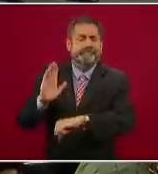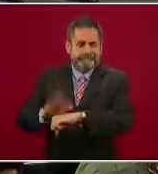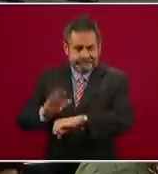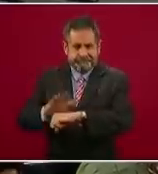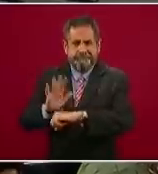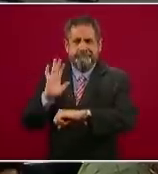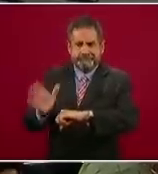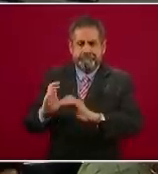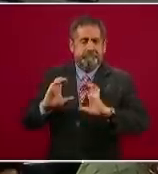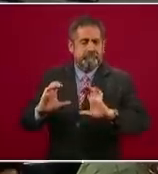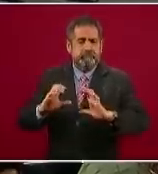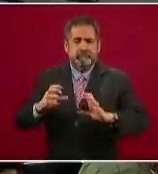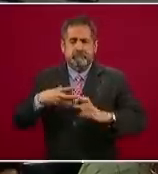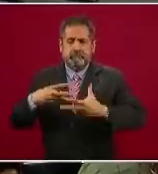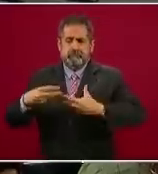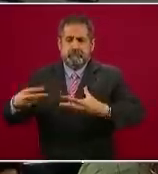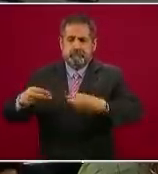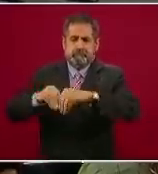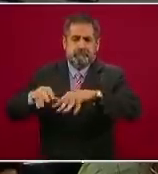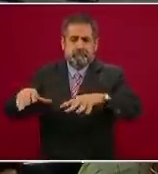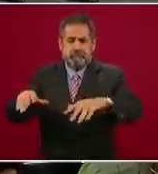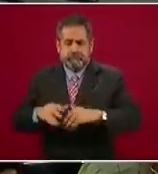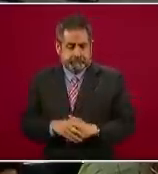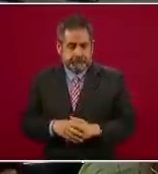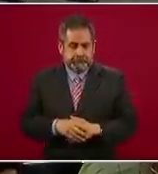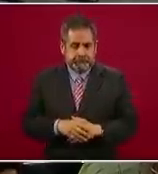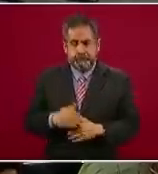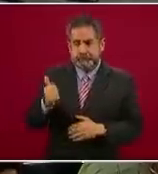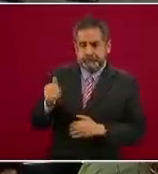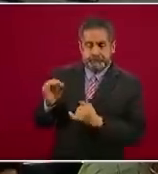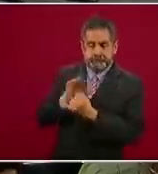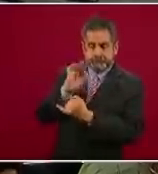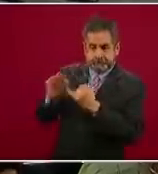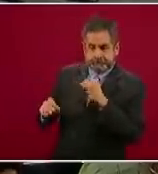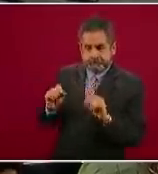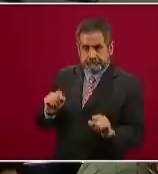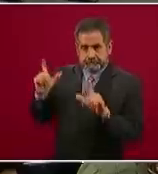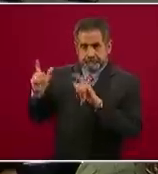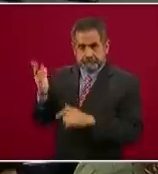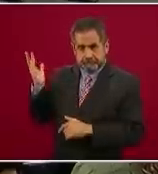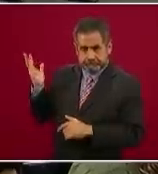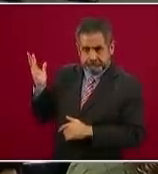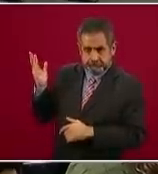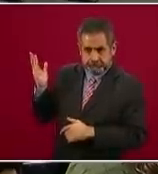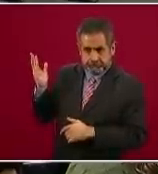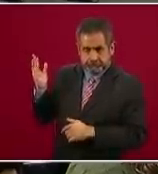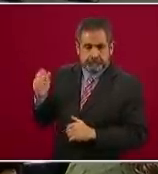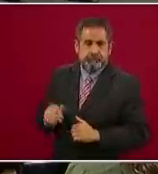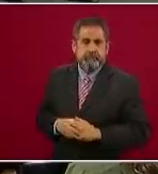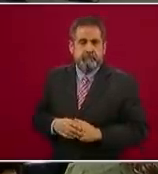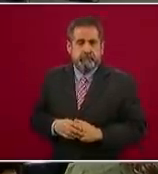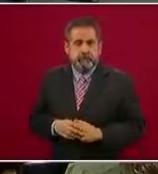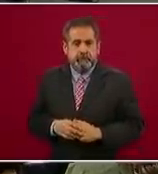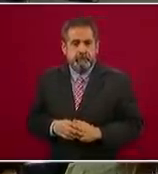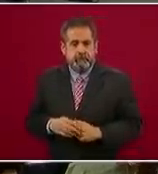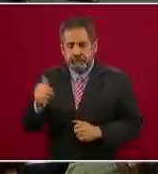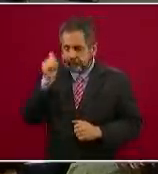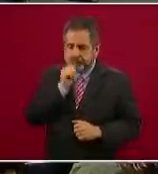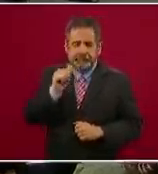y técnica a la epidemia. Y en la última diapositiva es nuevamente lo que presentamos todas